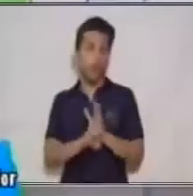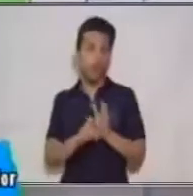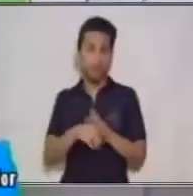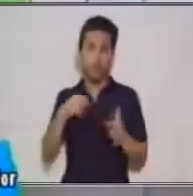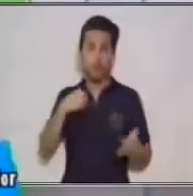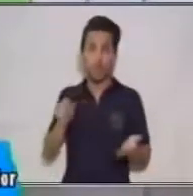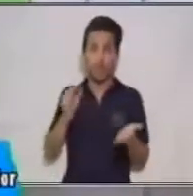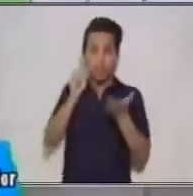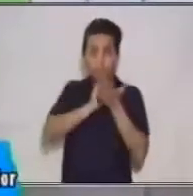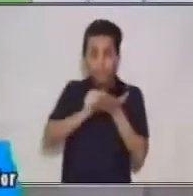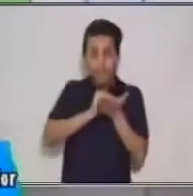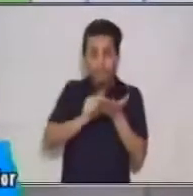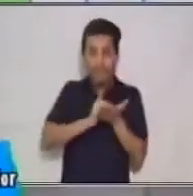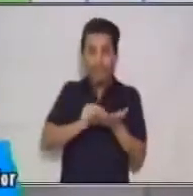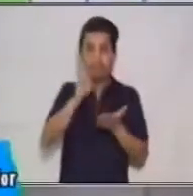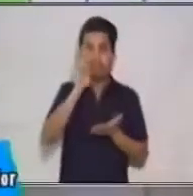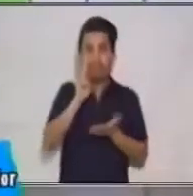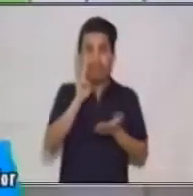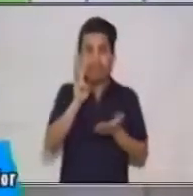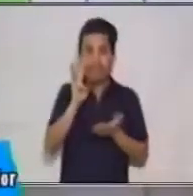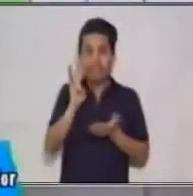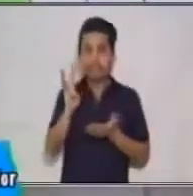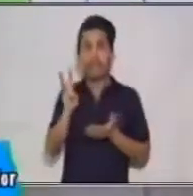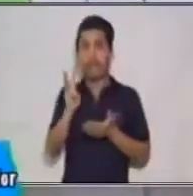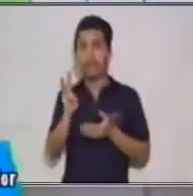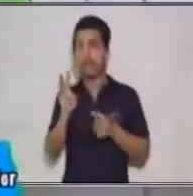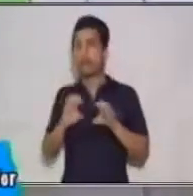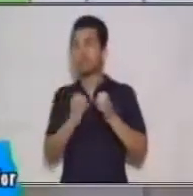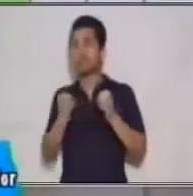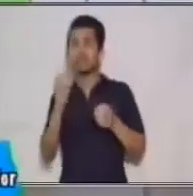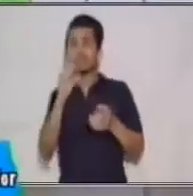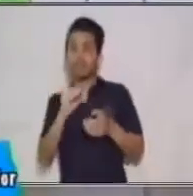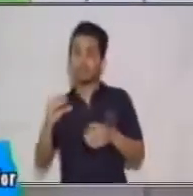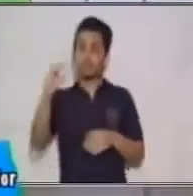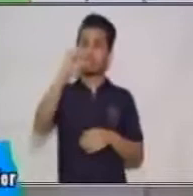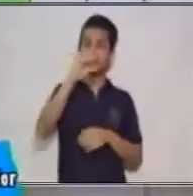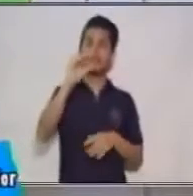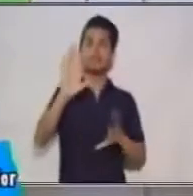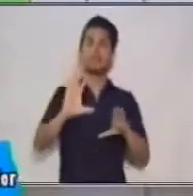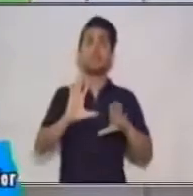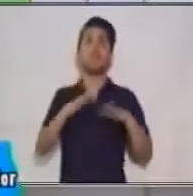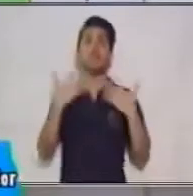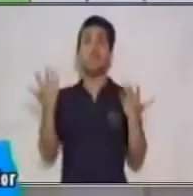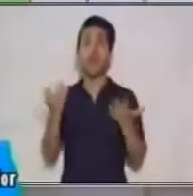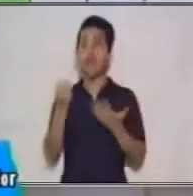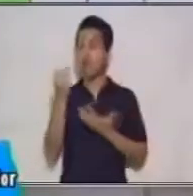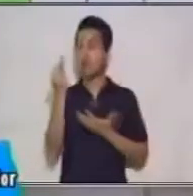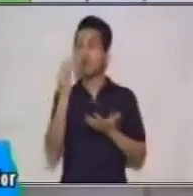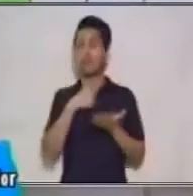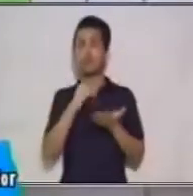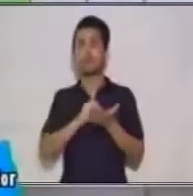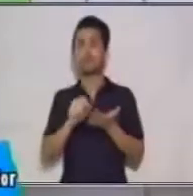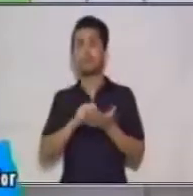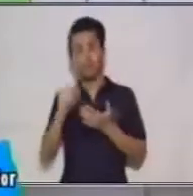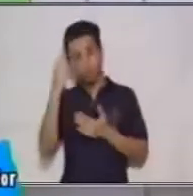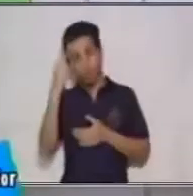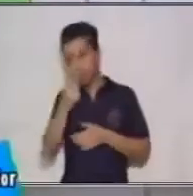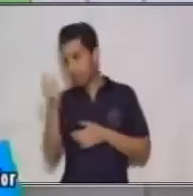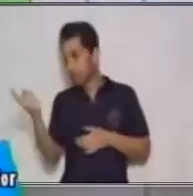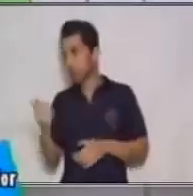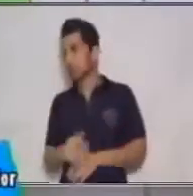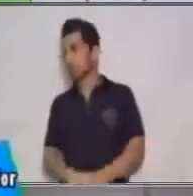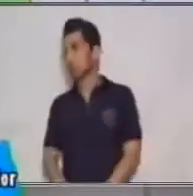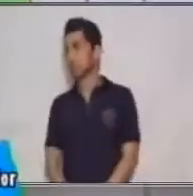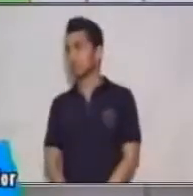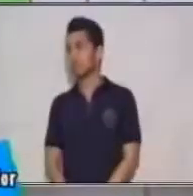número tendría que ir en la parte de arriba de la fracción? Vamos a ver, pensemos qué número tendría que ir.